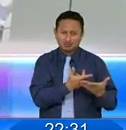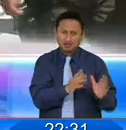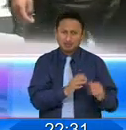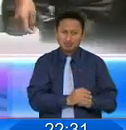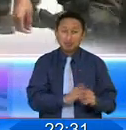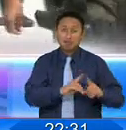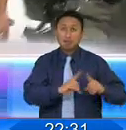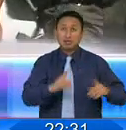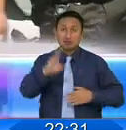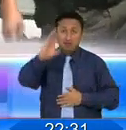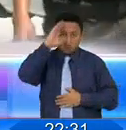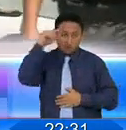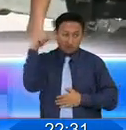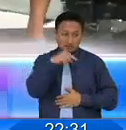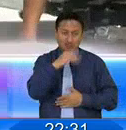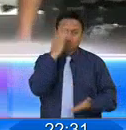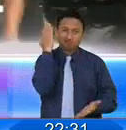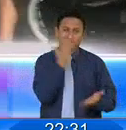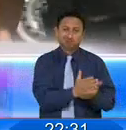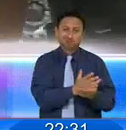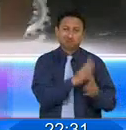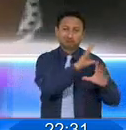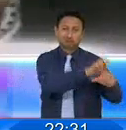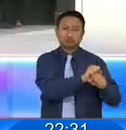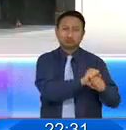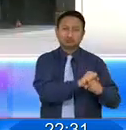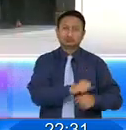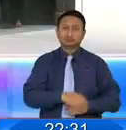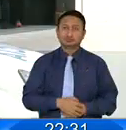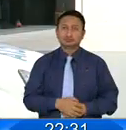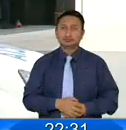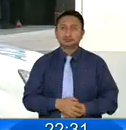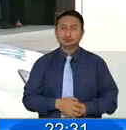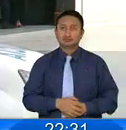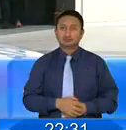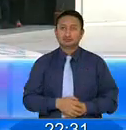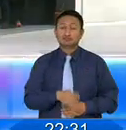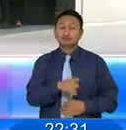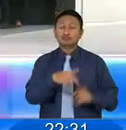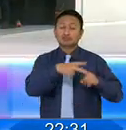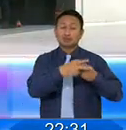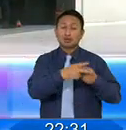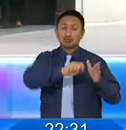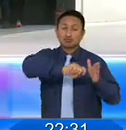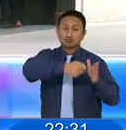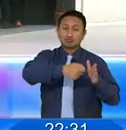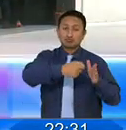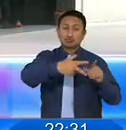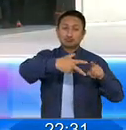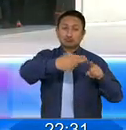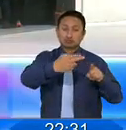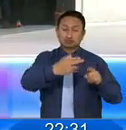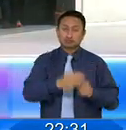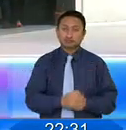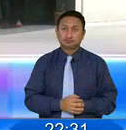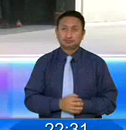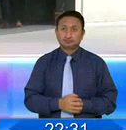pero los uniformados acabaron con el ilícito negocio. Varias herramientas como desarmadores, playos